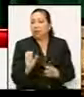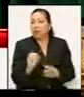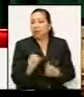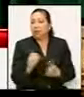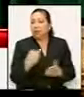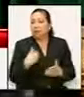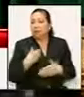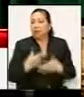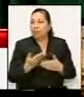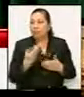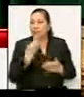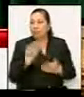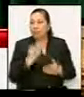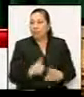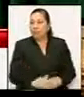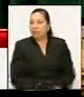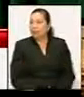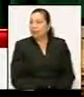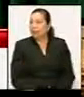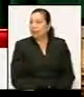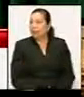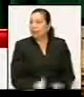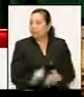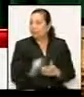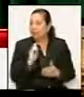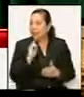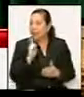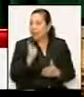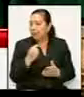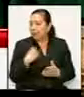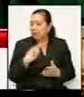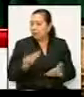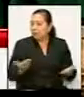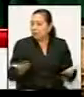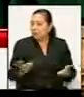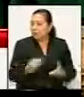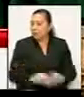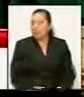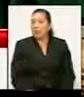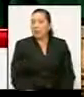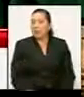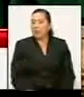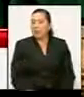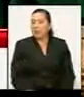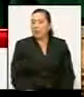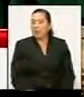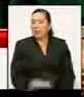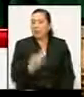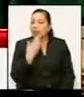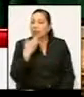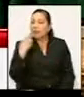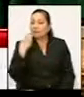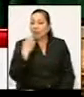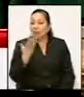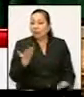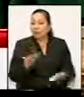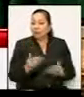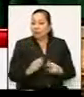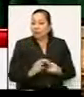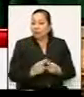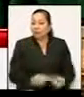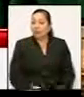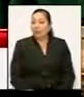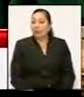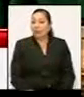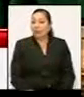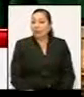necesitamos generar la demanda. Y la demanda está en incentivar el consumo. Aquí en Puno hicimos un evento en